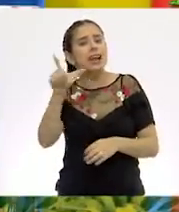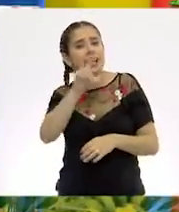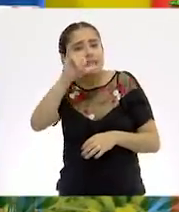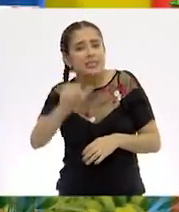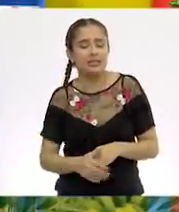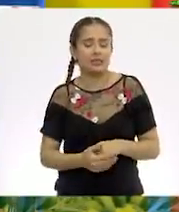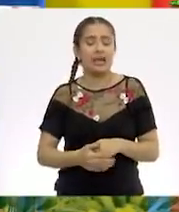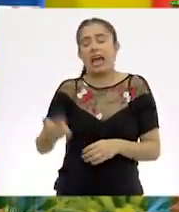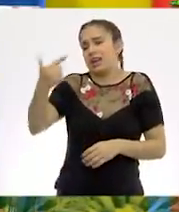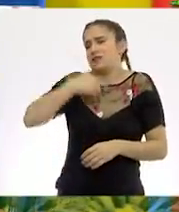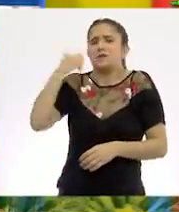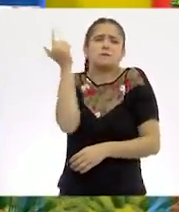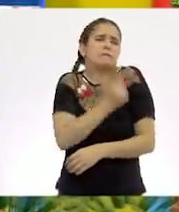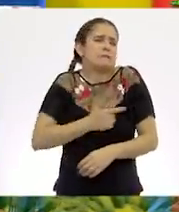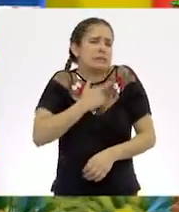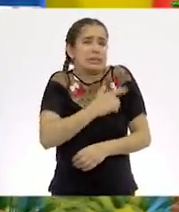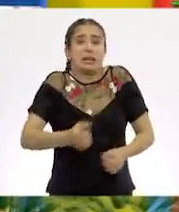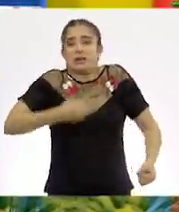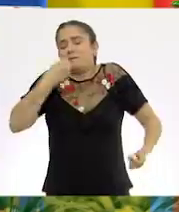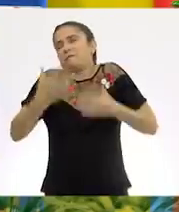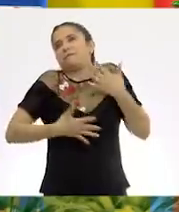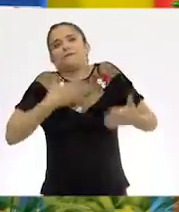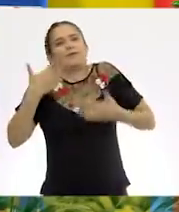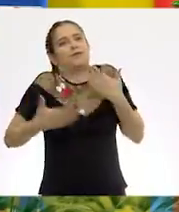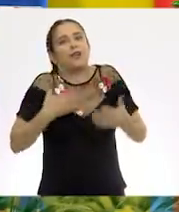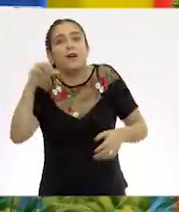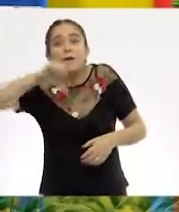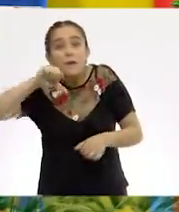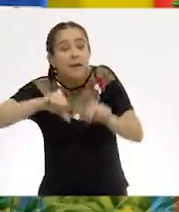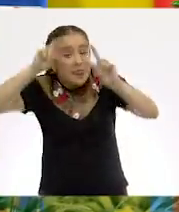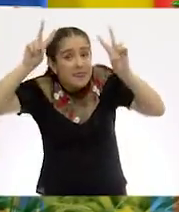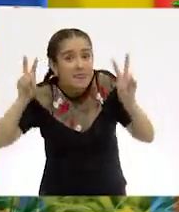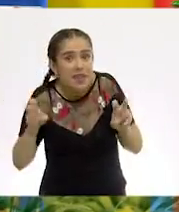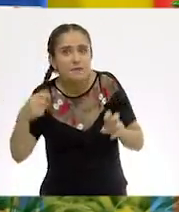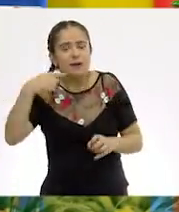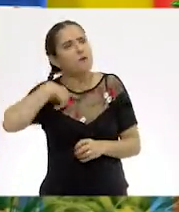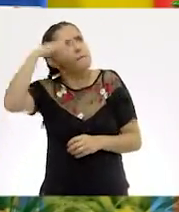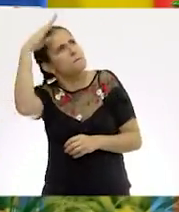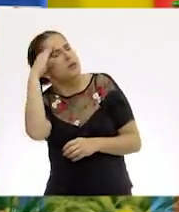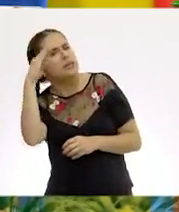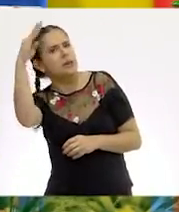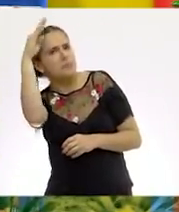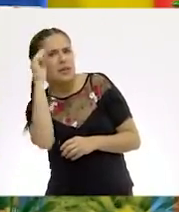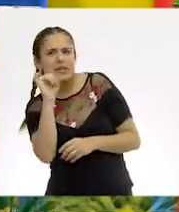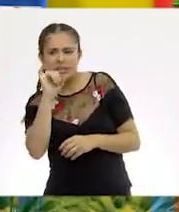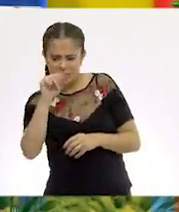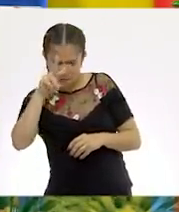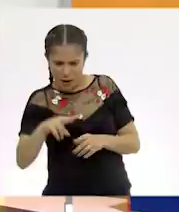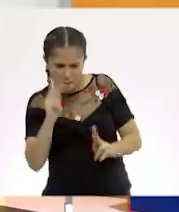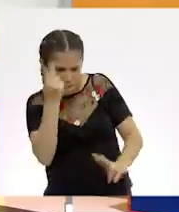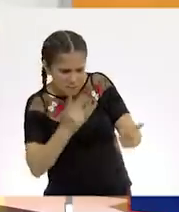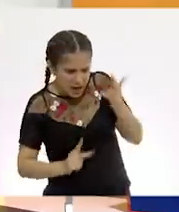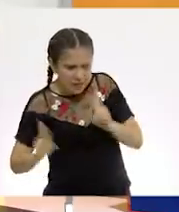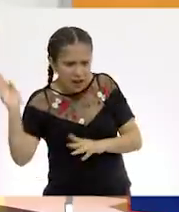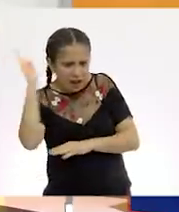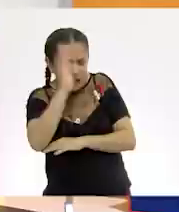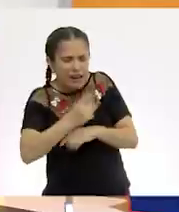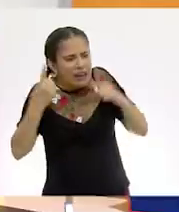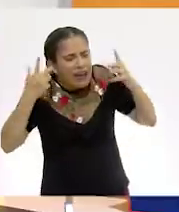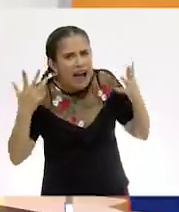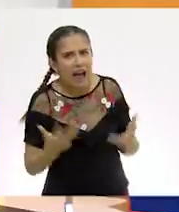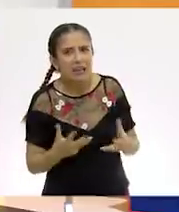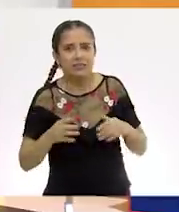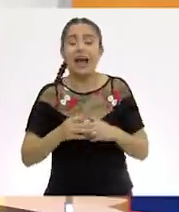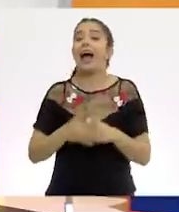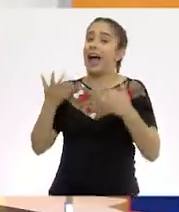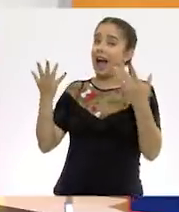muy emocionada porque el tema del día de hoy yo creo que me ha hecho muchas preguntas en la cabeza durante mucho tiempo. Pues fíjate bien, Alexia, con